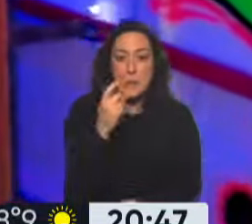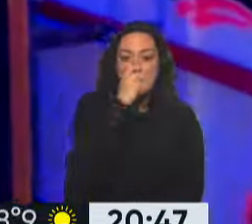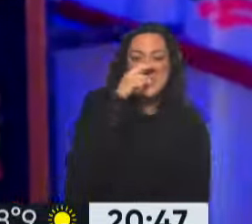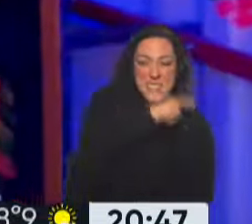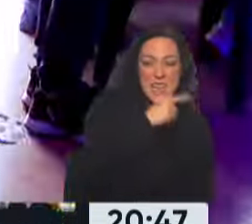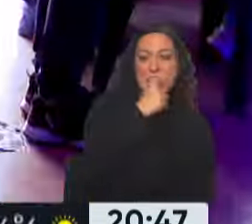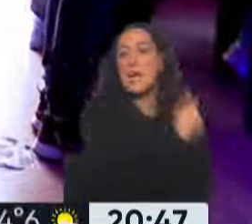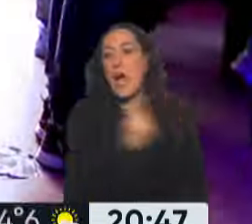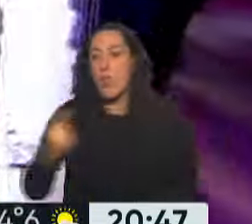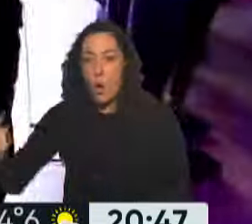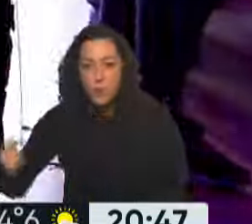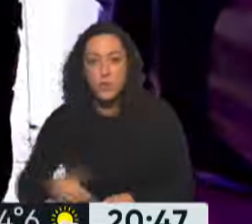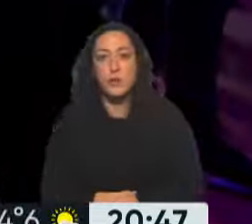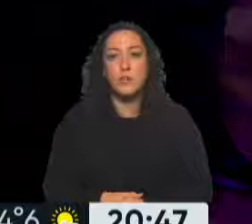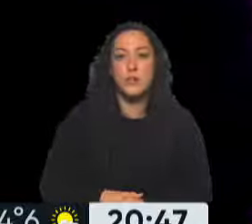personas por cada Bondi.